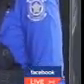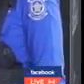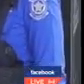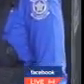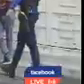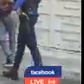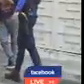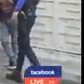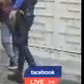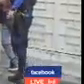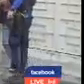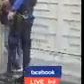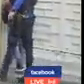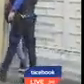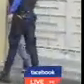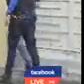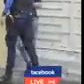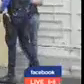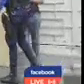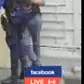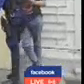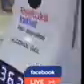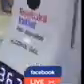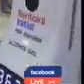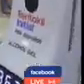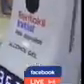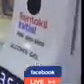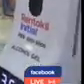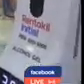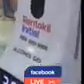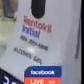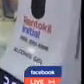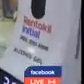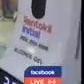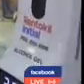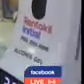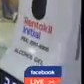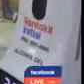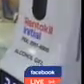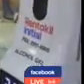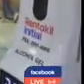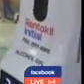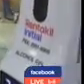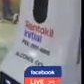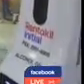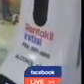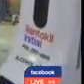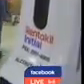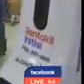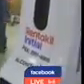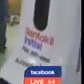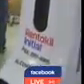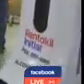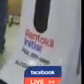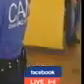personas en los parques. Estas acciones forman parte de la fase 2 del Plan Municipal de Intervención Sanitaria.